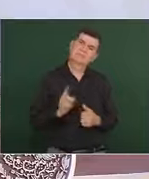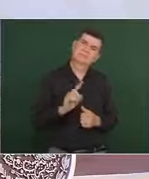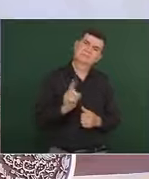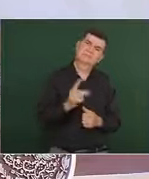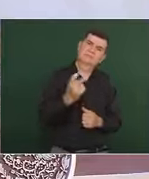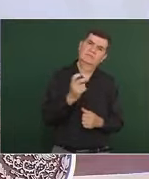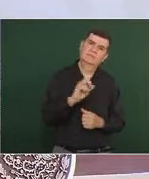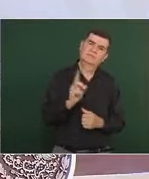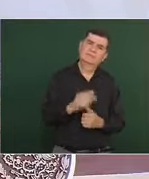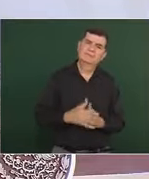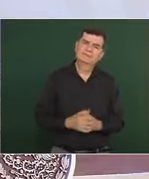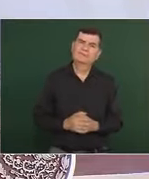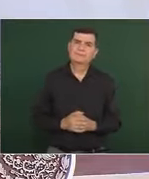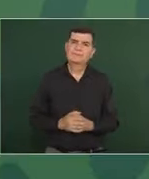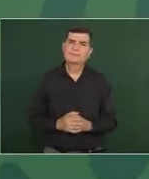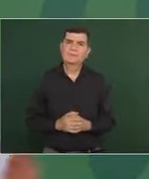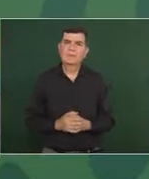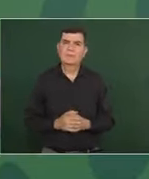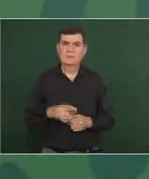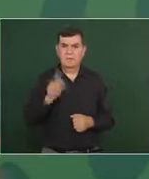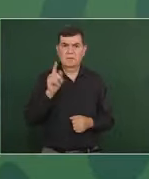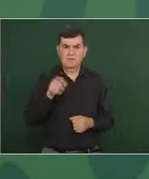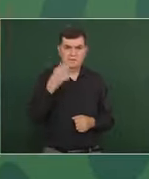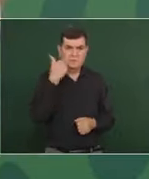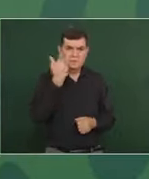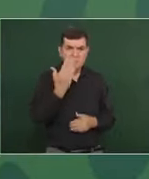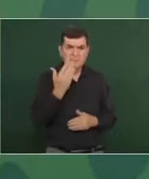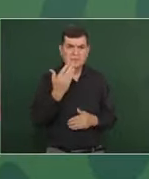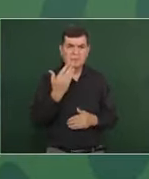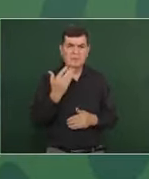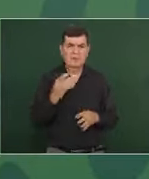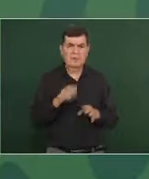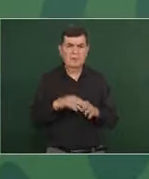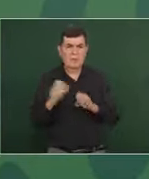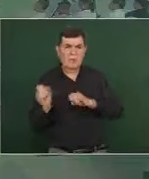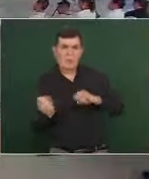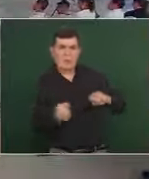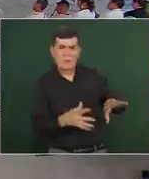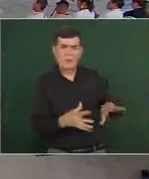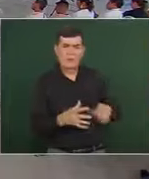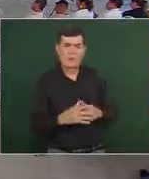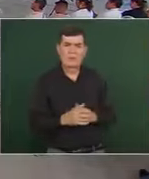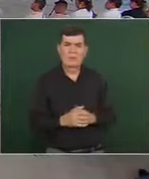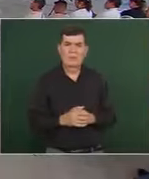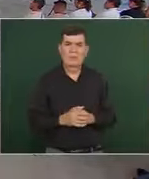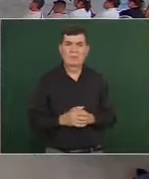Pero el que quiere abandonar